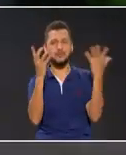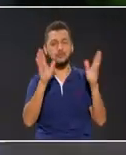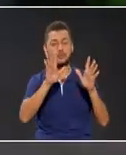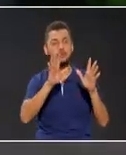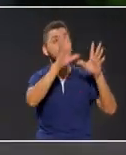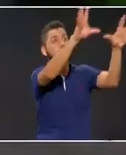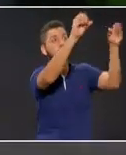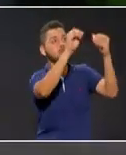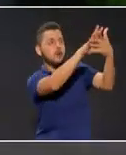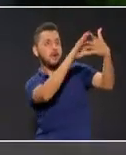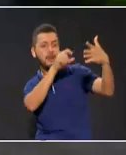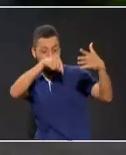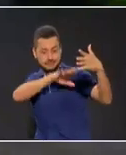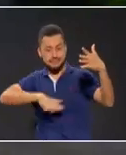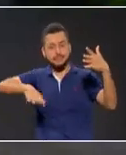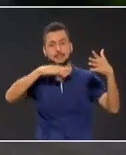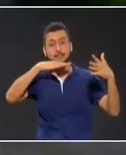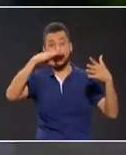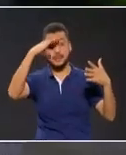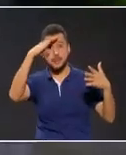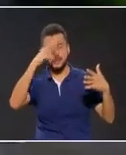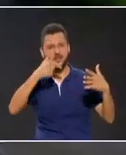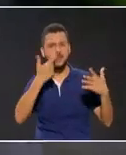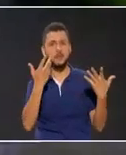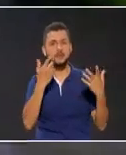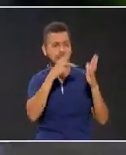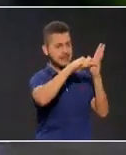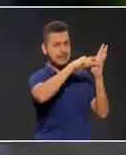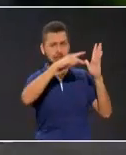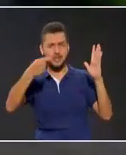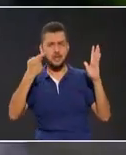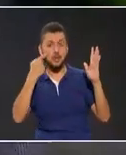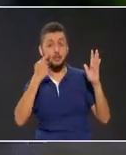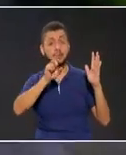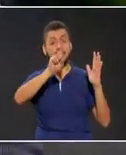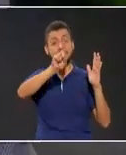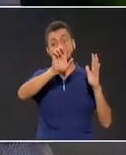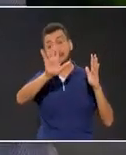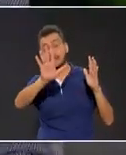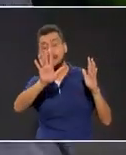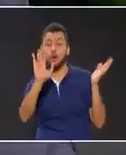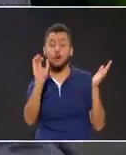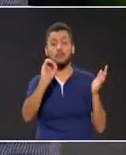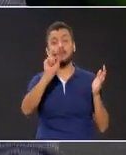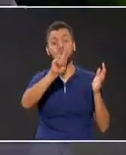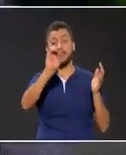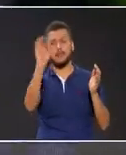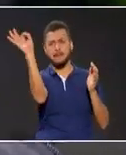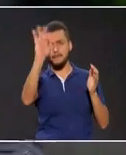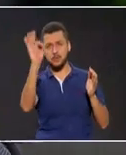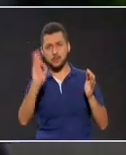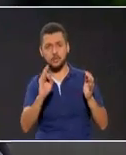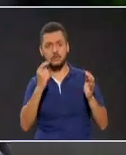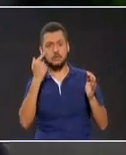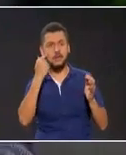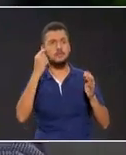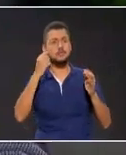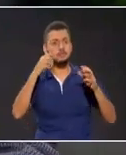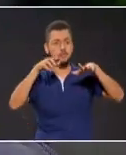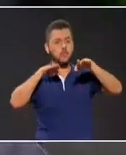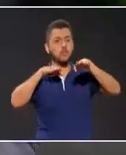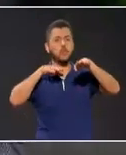Medellín. Está demostrado que ese sistema mejora entre un 15 y 20% la movilidad de la ciudad. Y también tenemos un